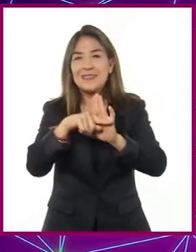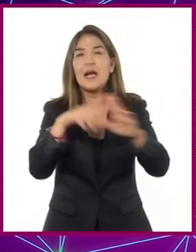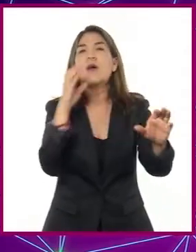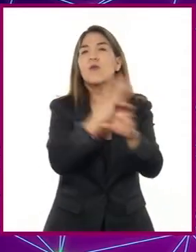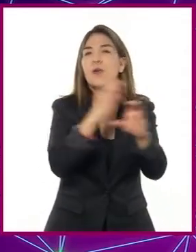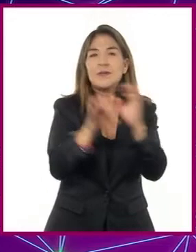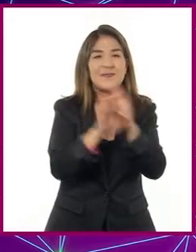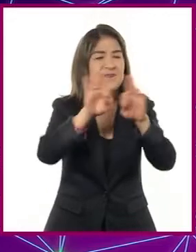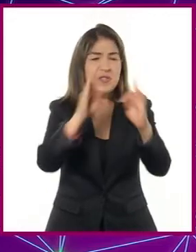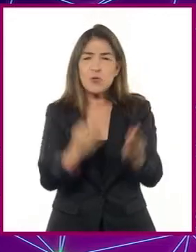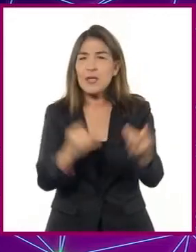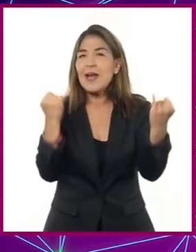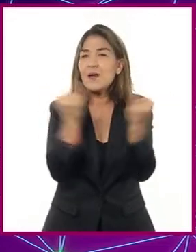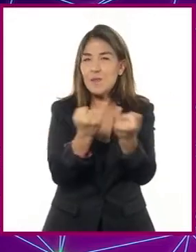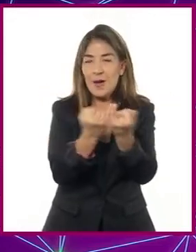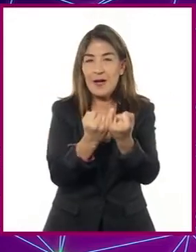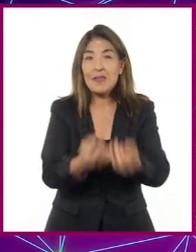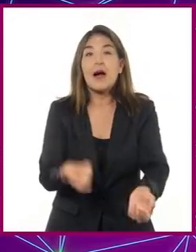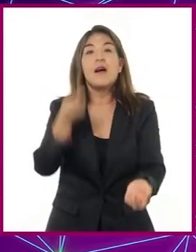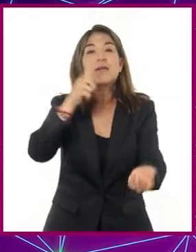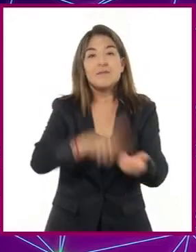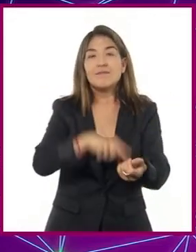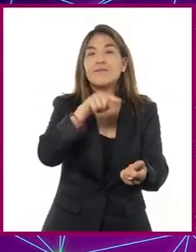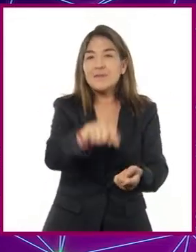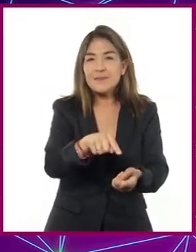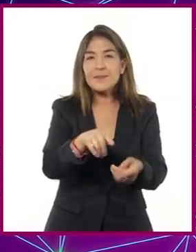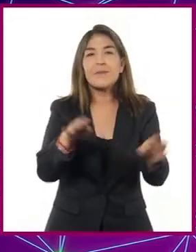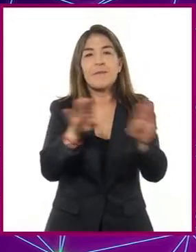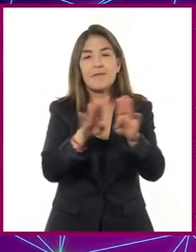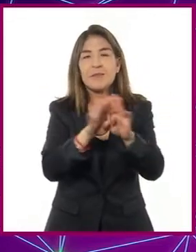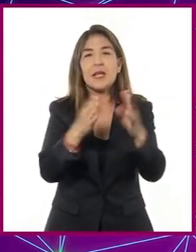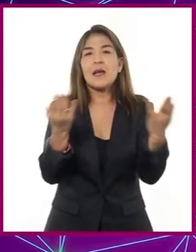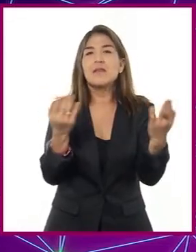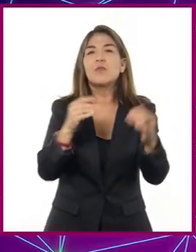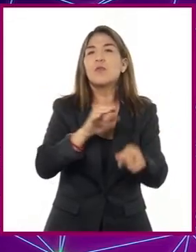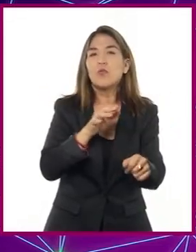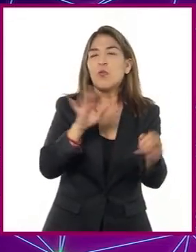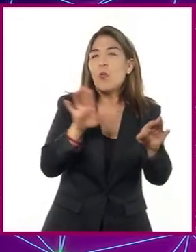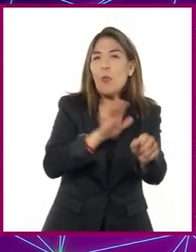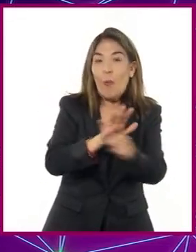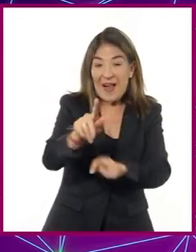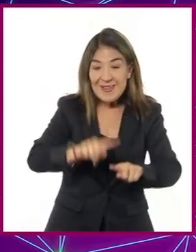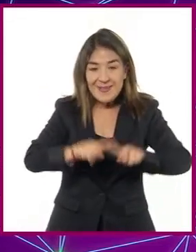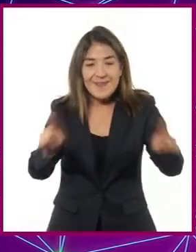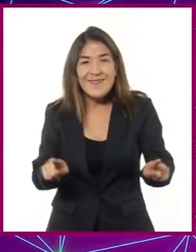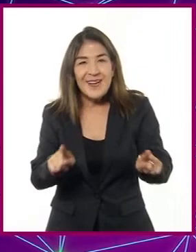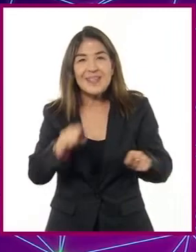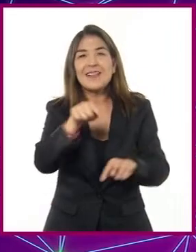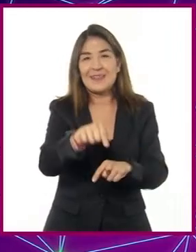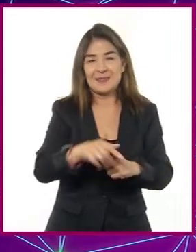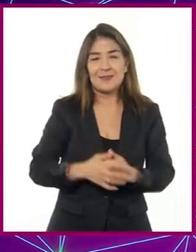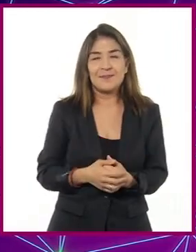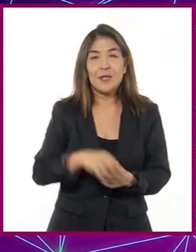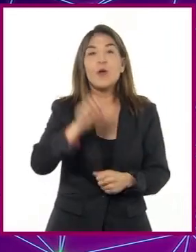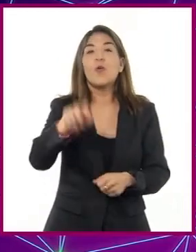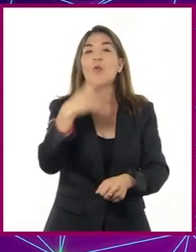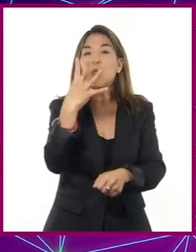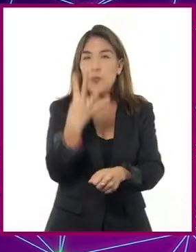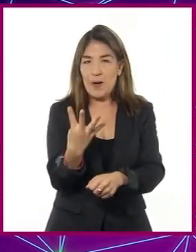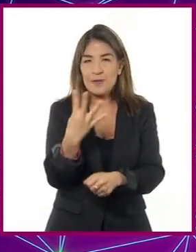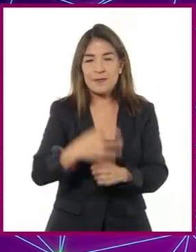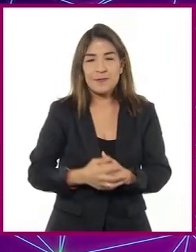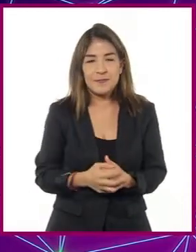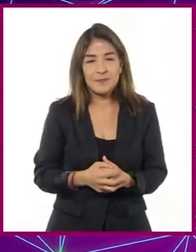La última introduce la desigualdad. Noción 4. Las